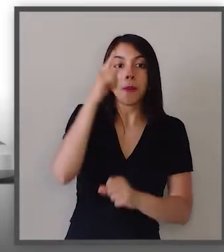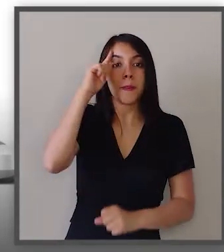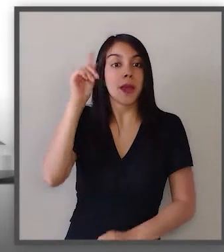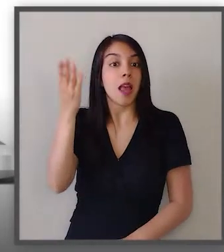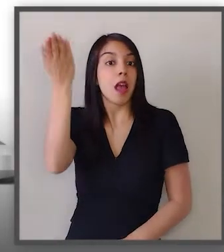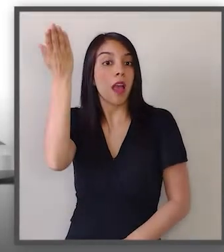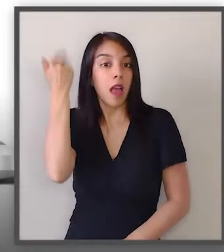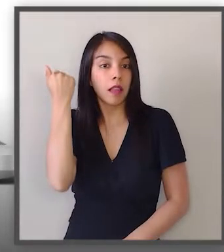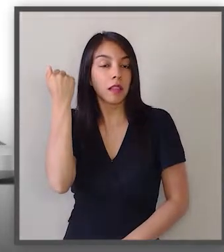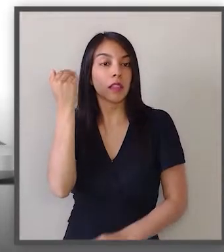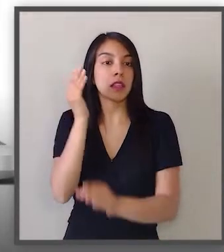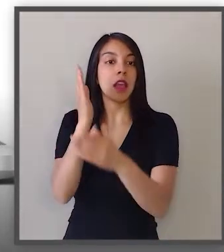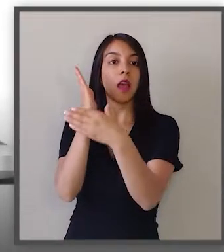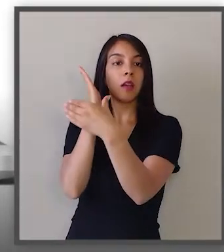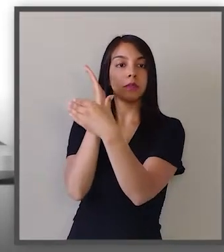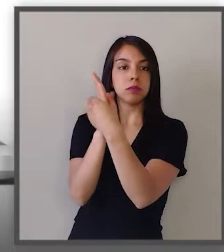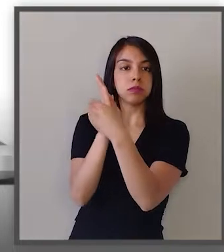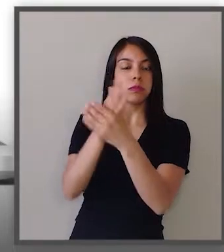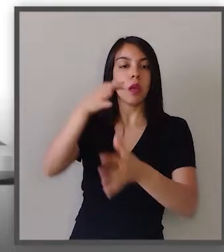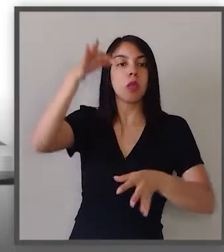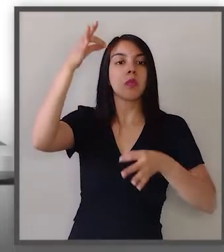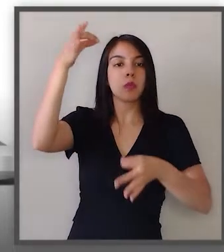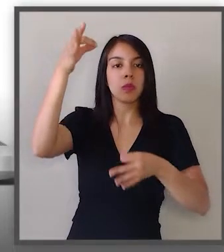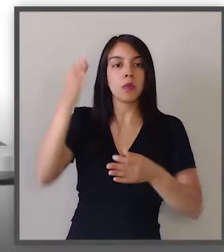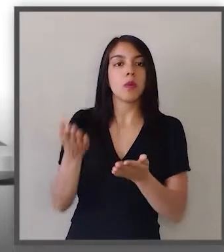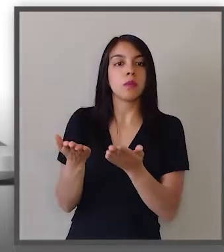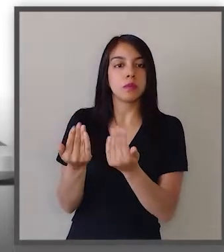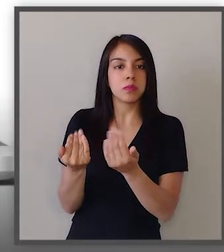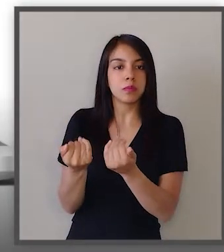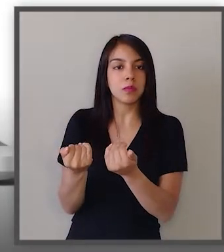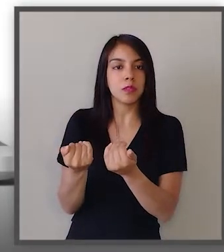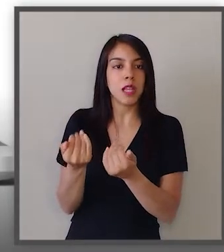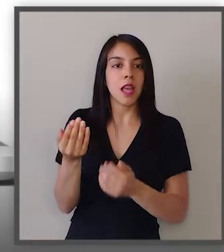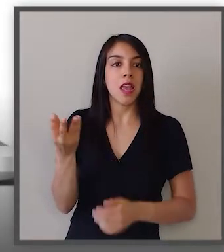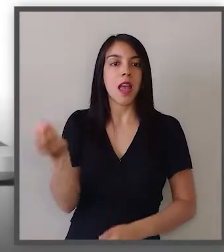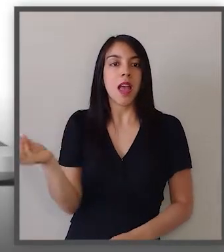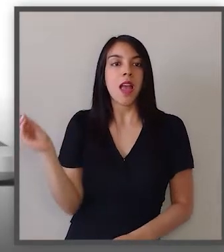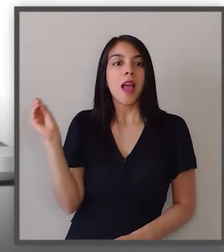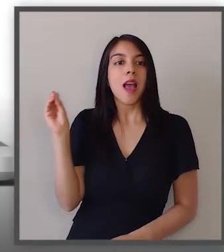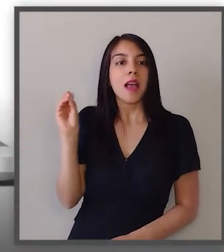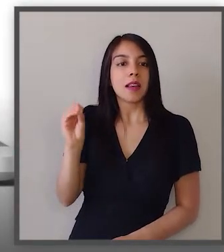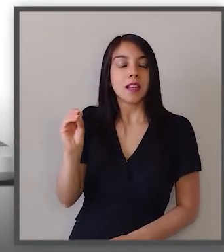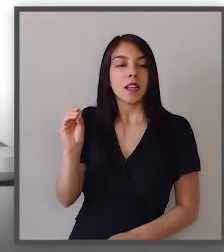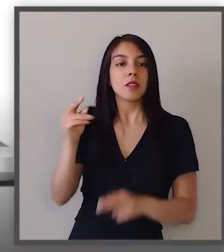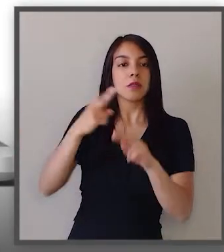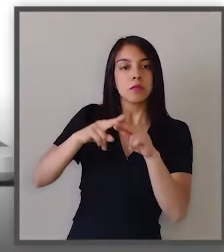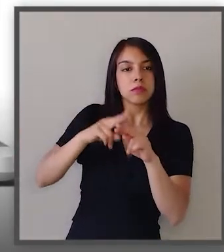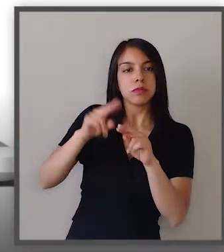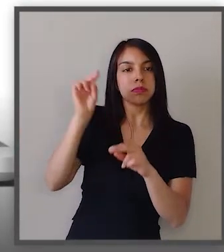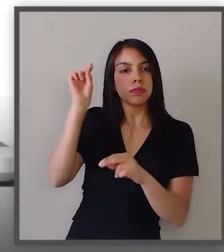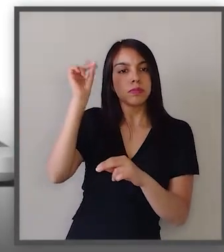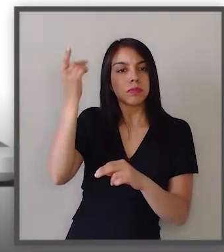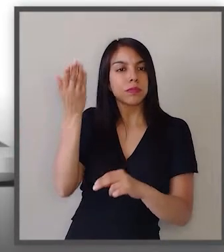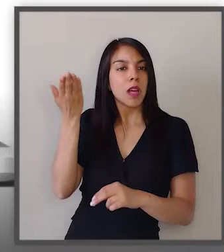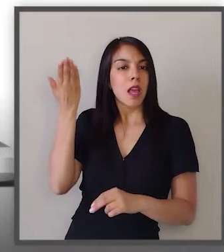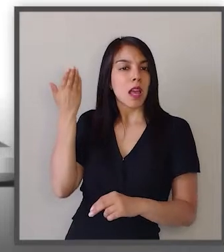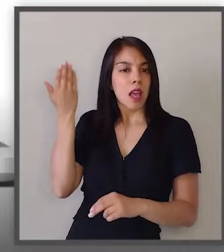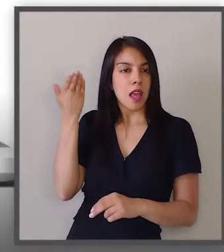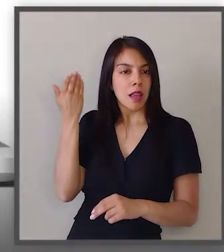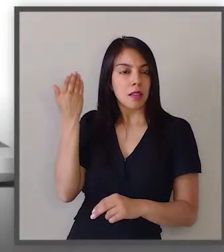los documentos requeridos agregados en la creación del perfil, el que puede ser actualizado en cualquier momento.